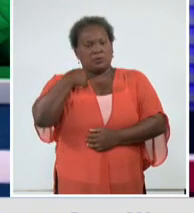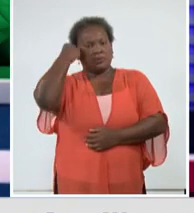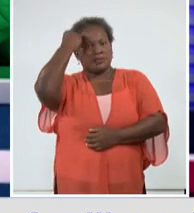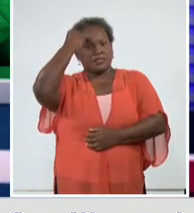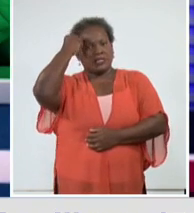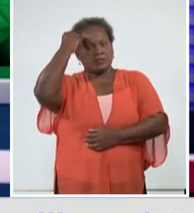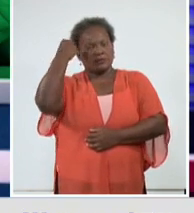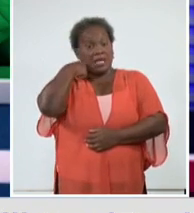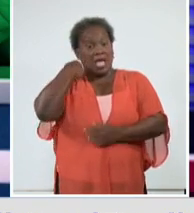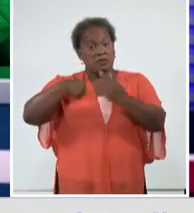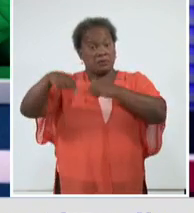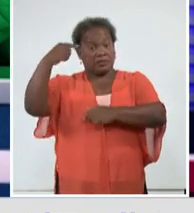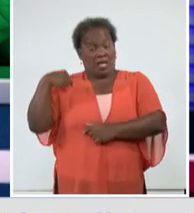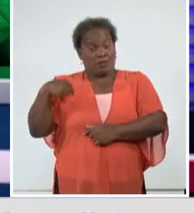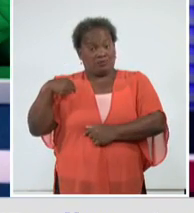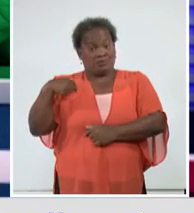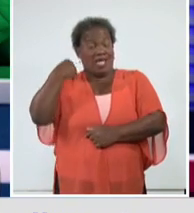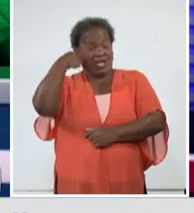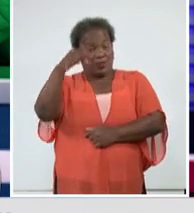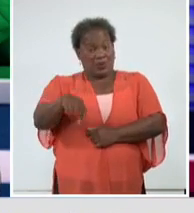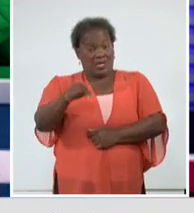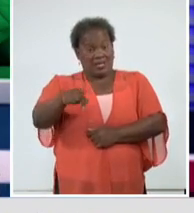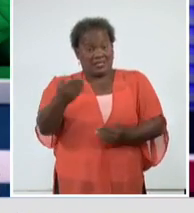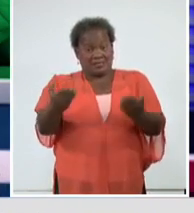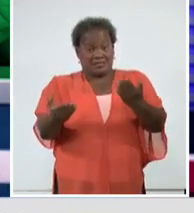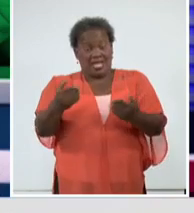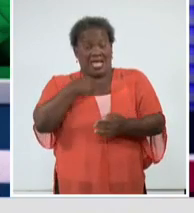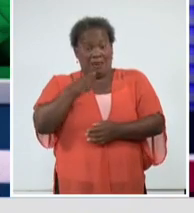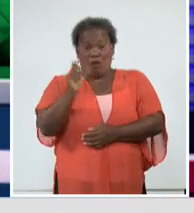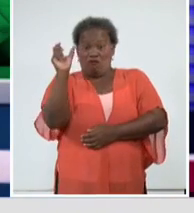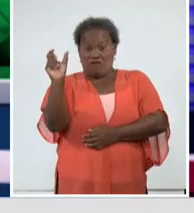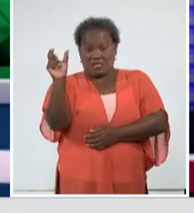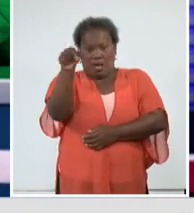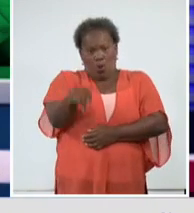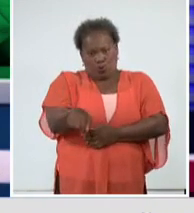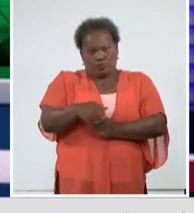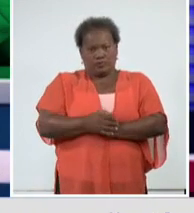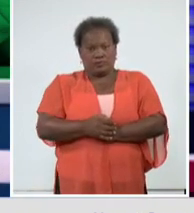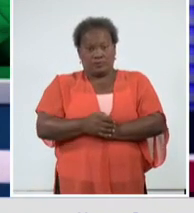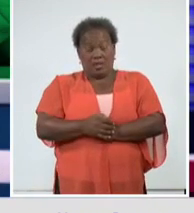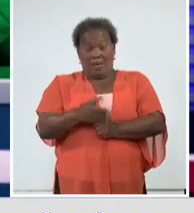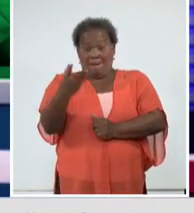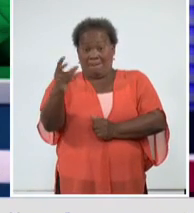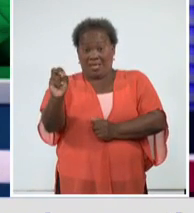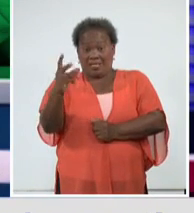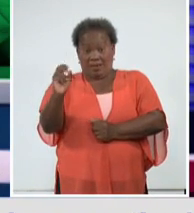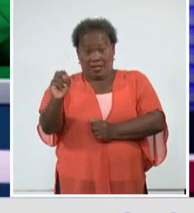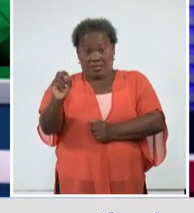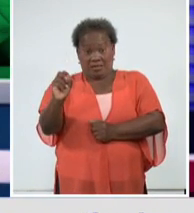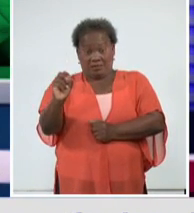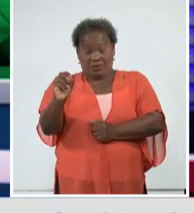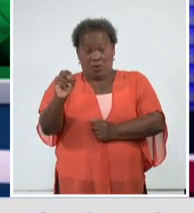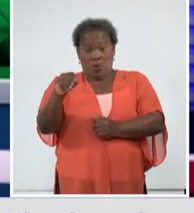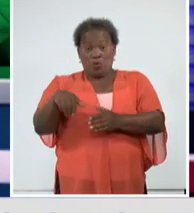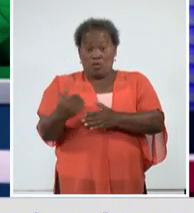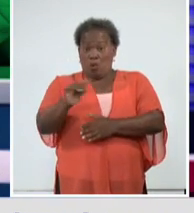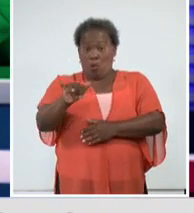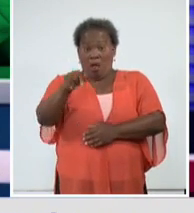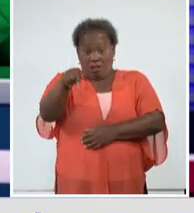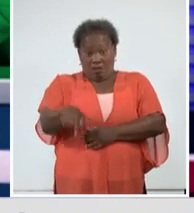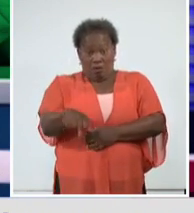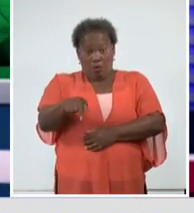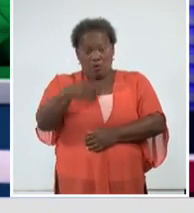el 2021, pudimos coger la fecha de hoy. Por ejemplo, en el 2020, un día como hoy, en Cuba se